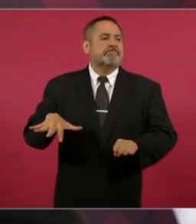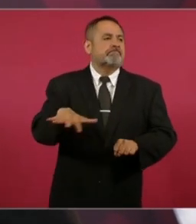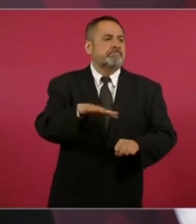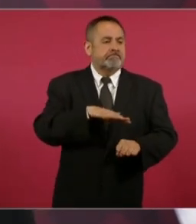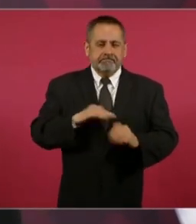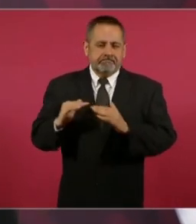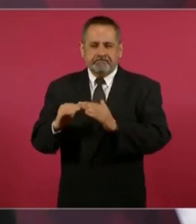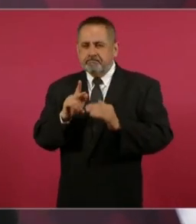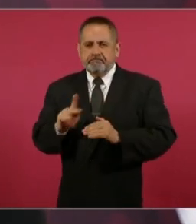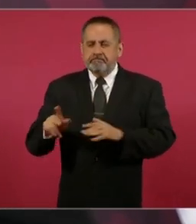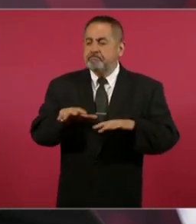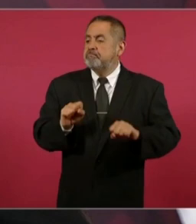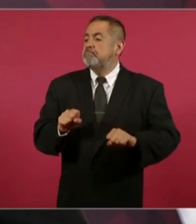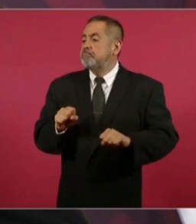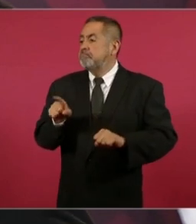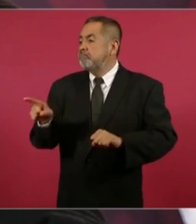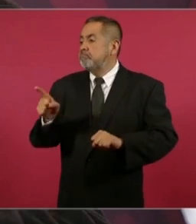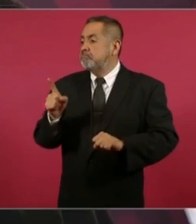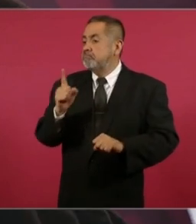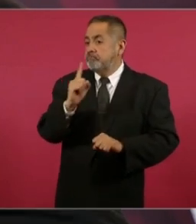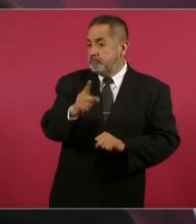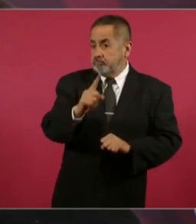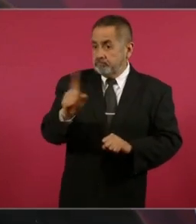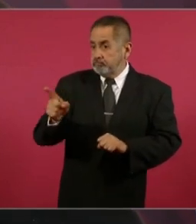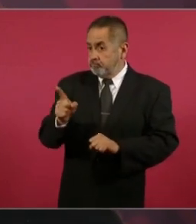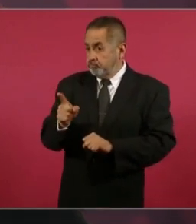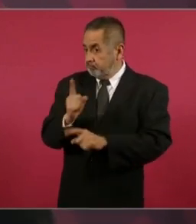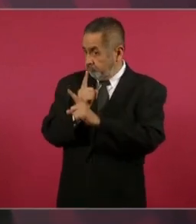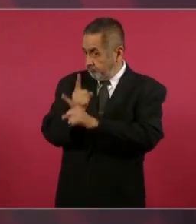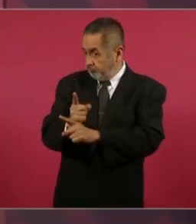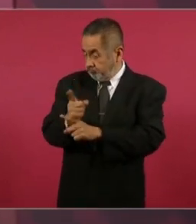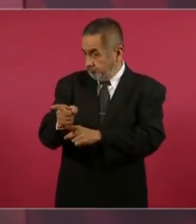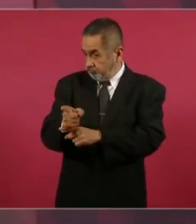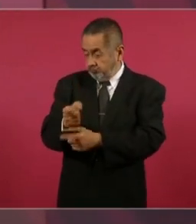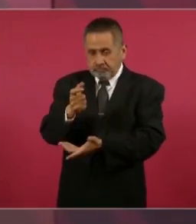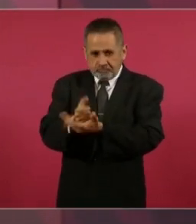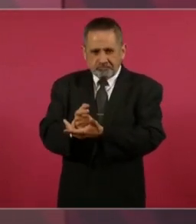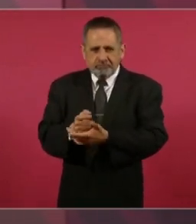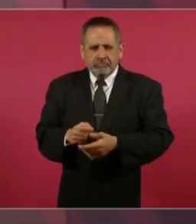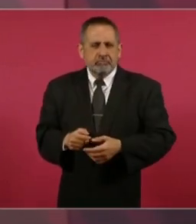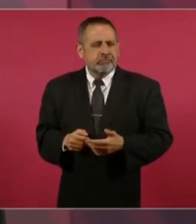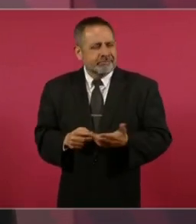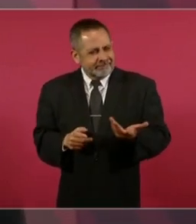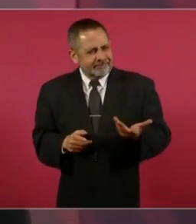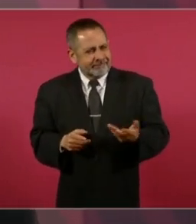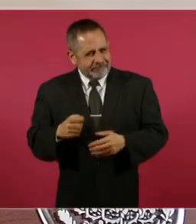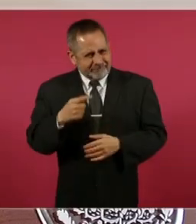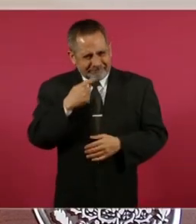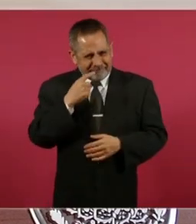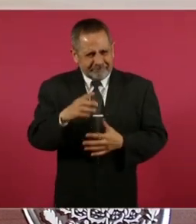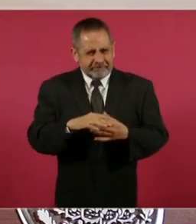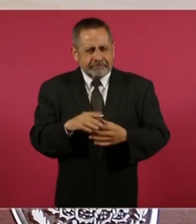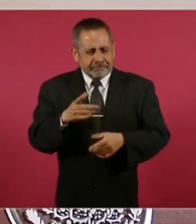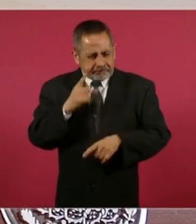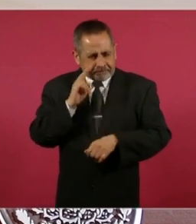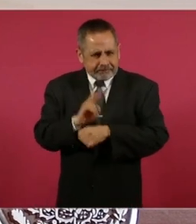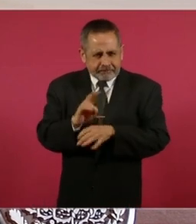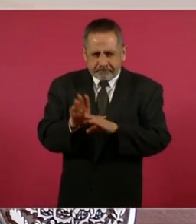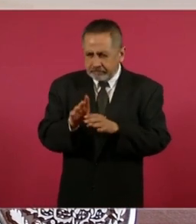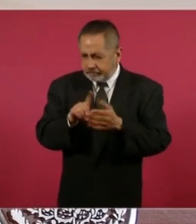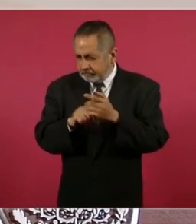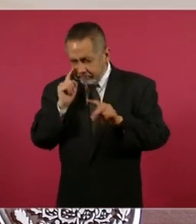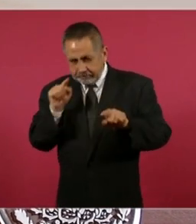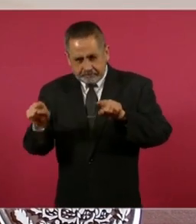apoderan y los obligan es una especie de leva estamos